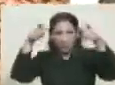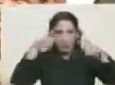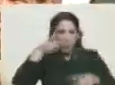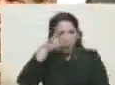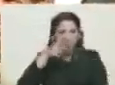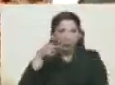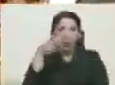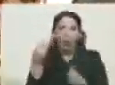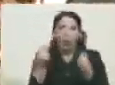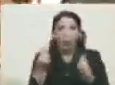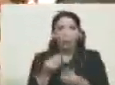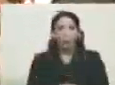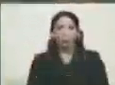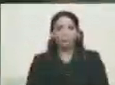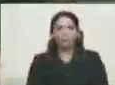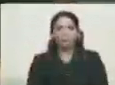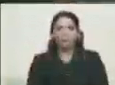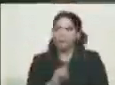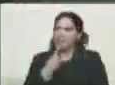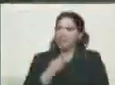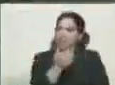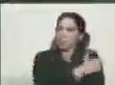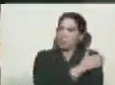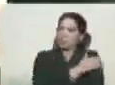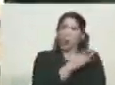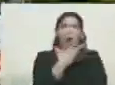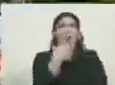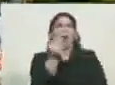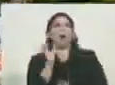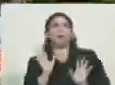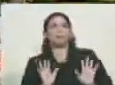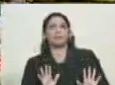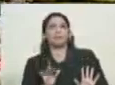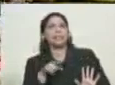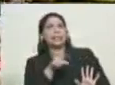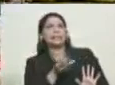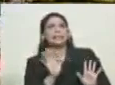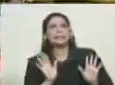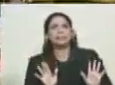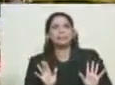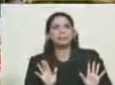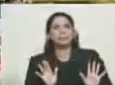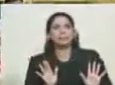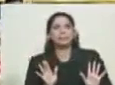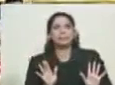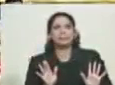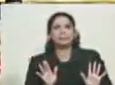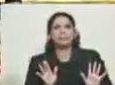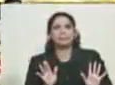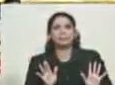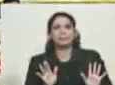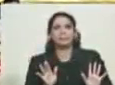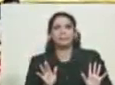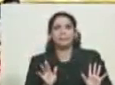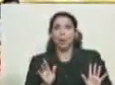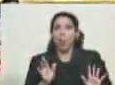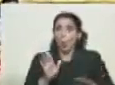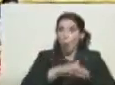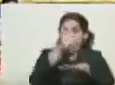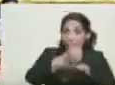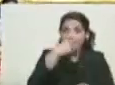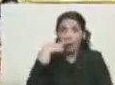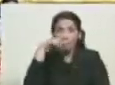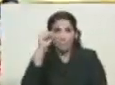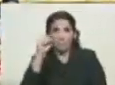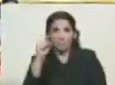¿Cómo los sacaron? ¿Qué dice la derecha? No, eso fue primero, ¿no? Culpan primero a Nicolás por